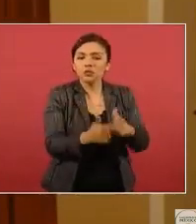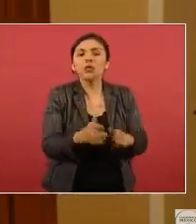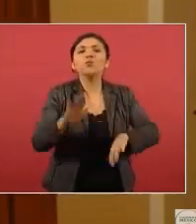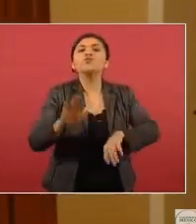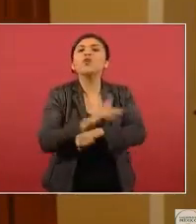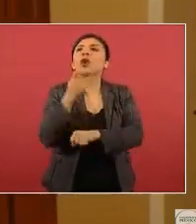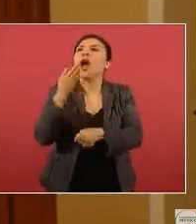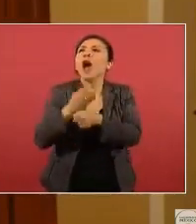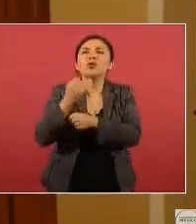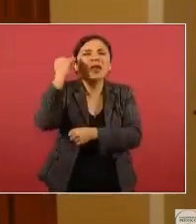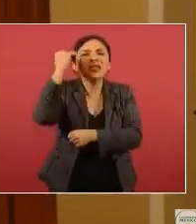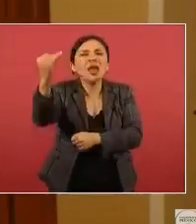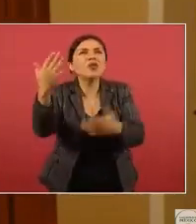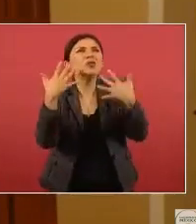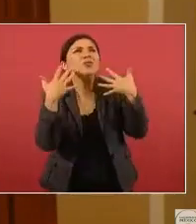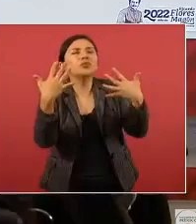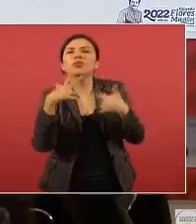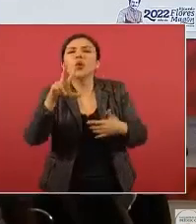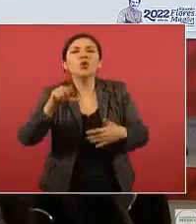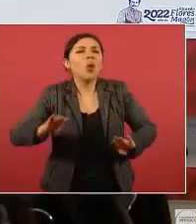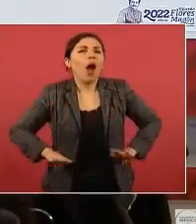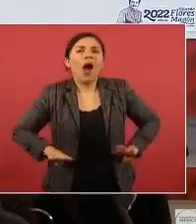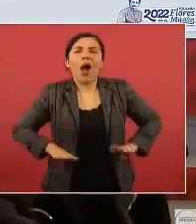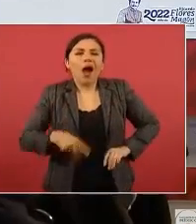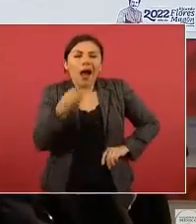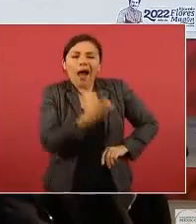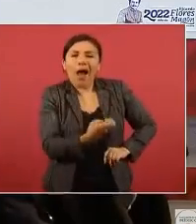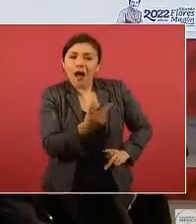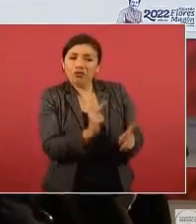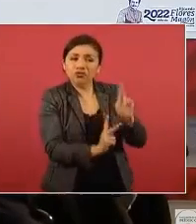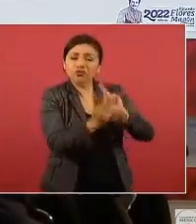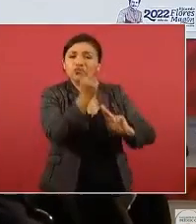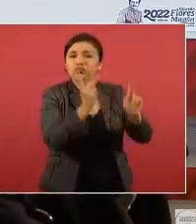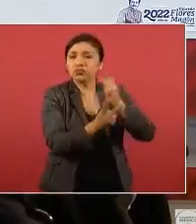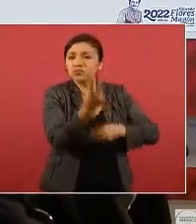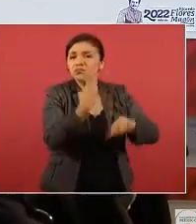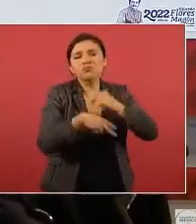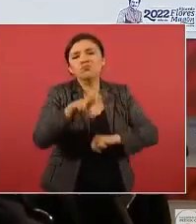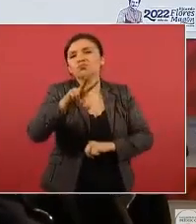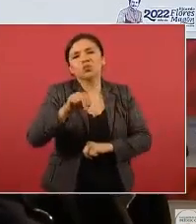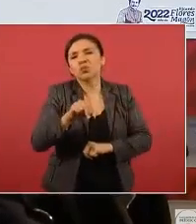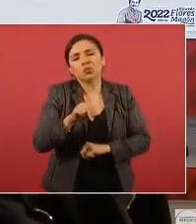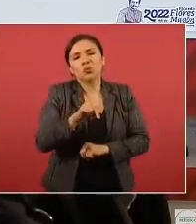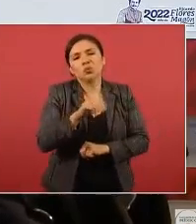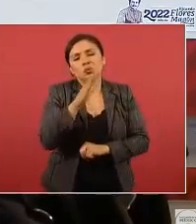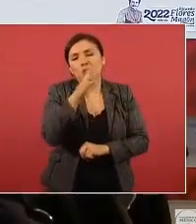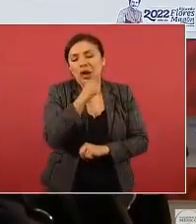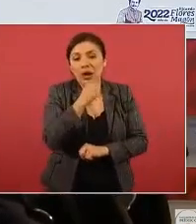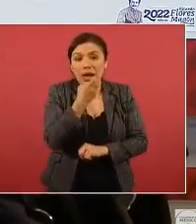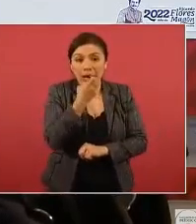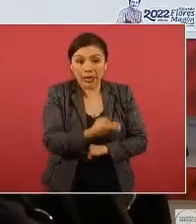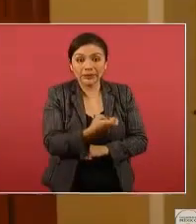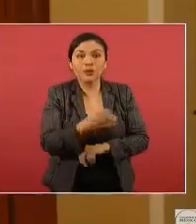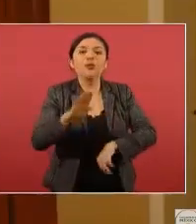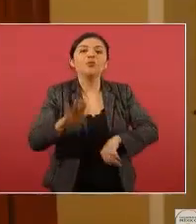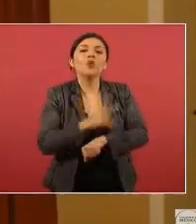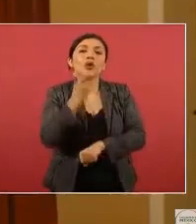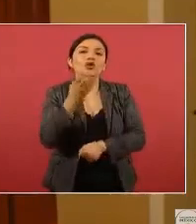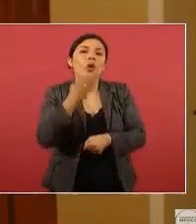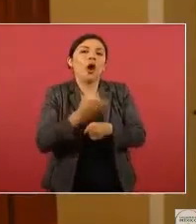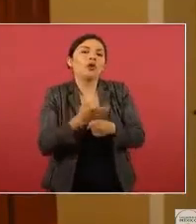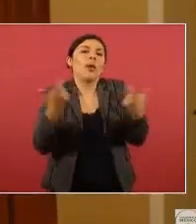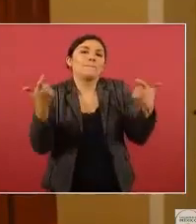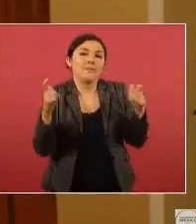no son tan adecuadas para el incremento de plantíos entonces hay una reducción